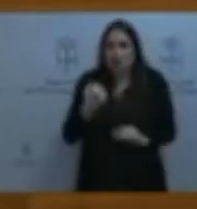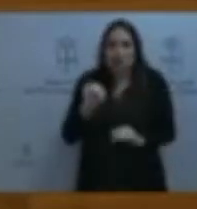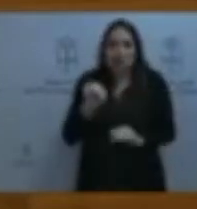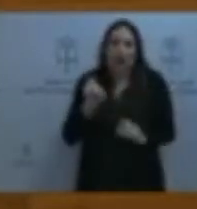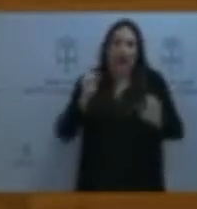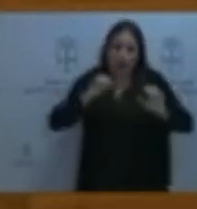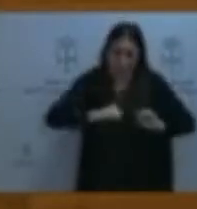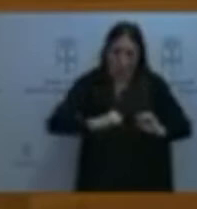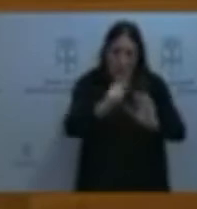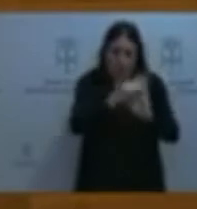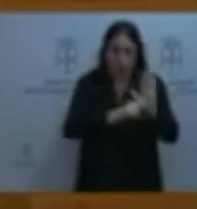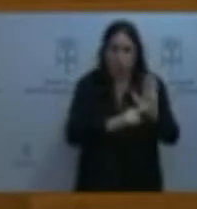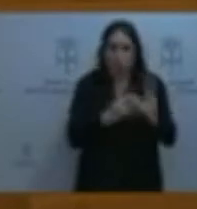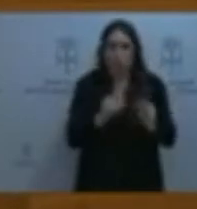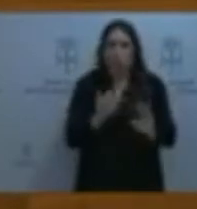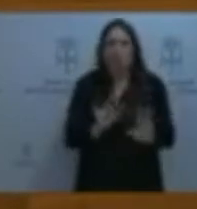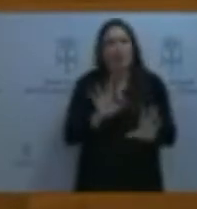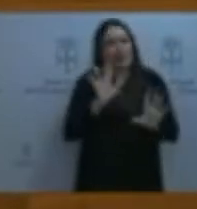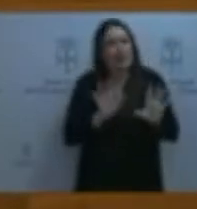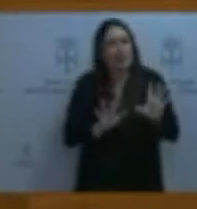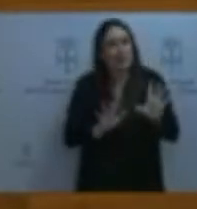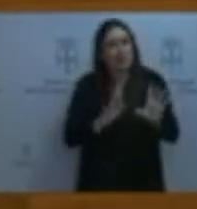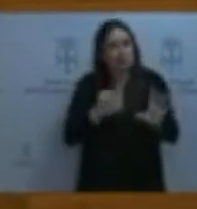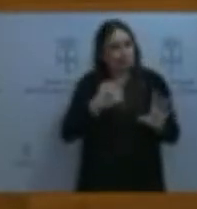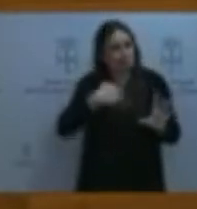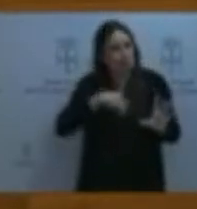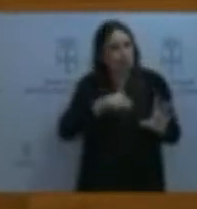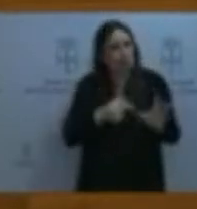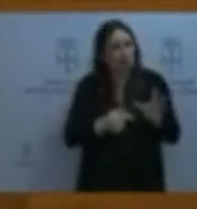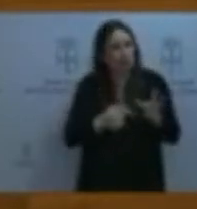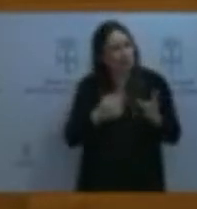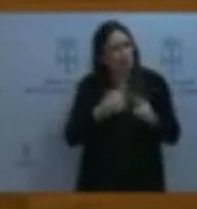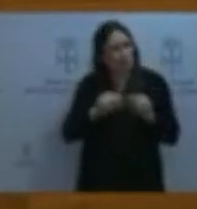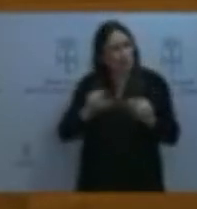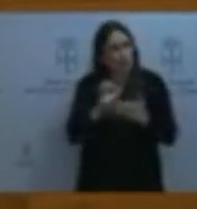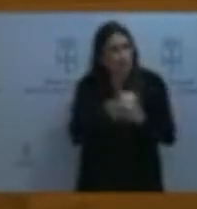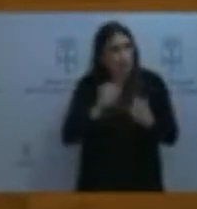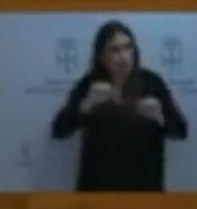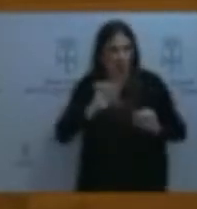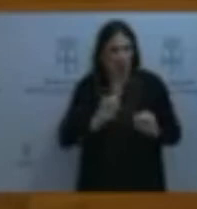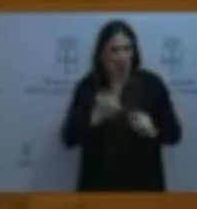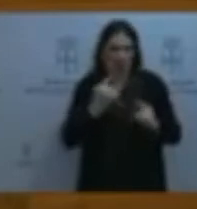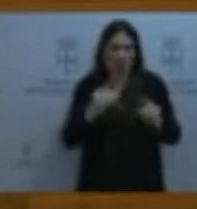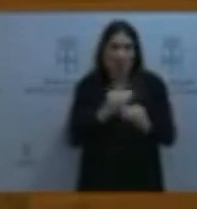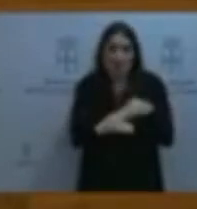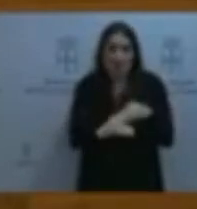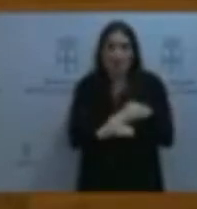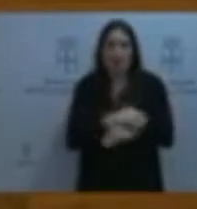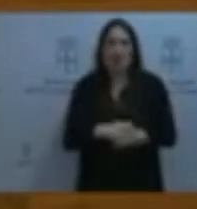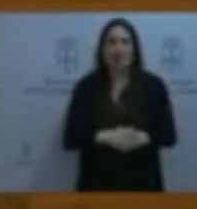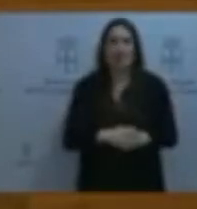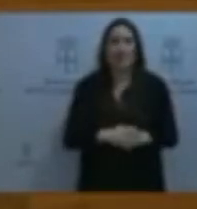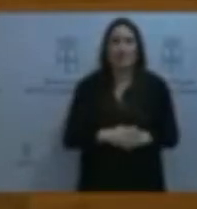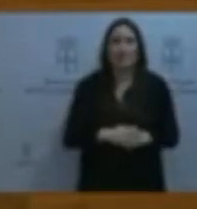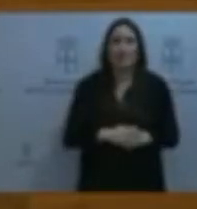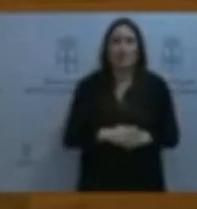con muchos de los puntos, pero tenemos que hacer esta apreciación. No se termina de salir del mismo esquema que se